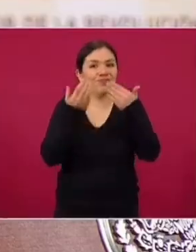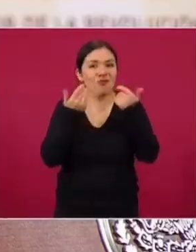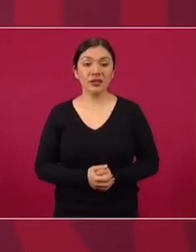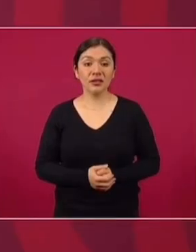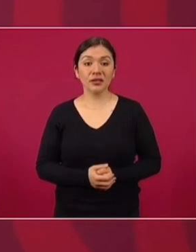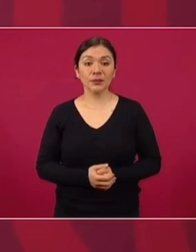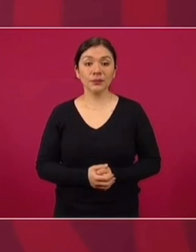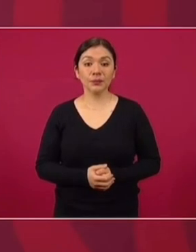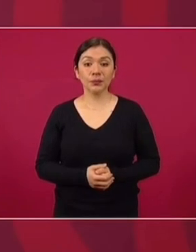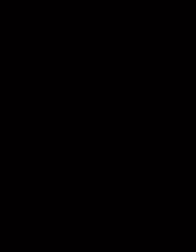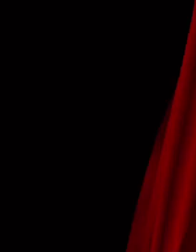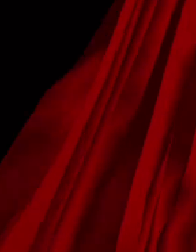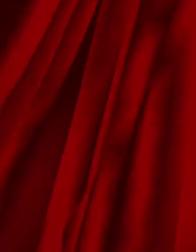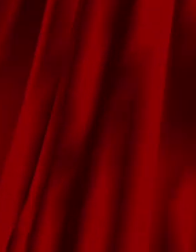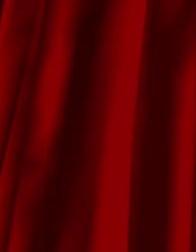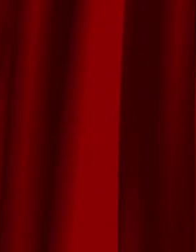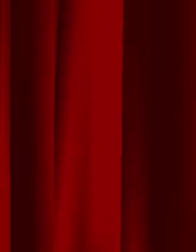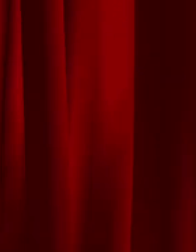No se permite la corrupción. corrupción. El á pineapple. Cogeionan. No permite corrupción.